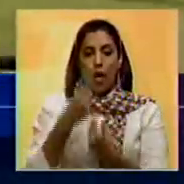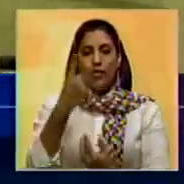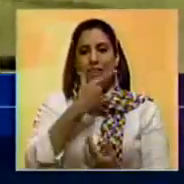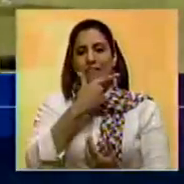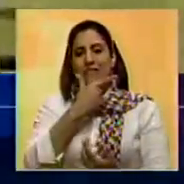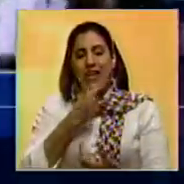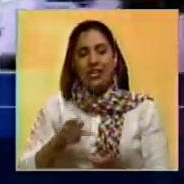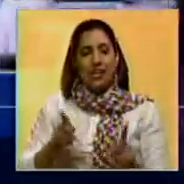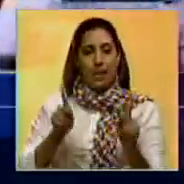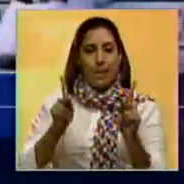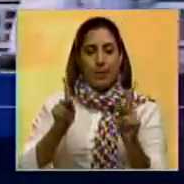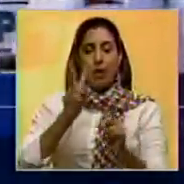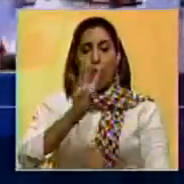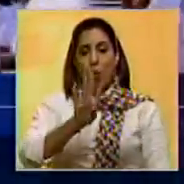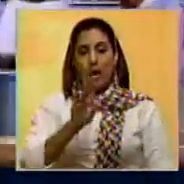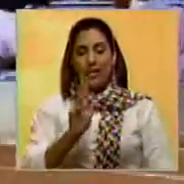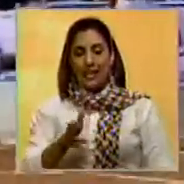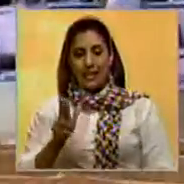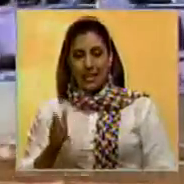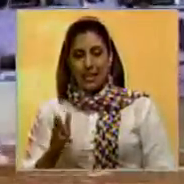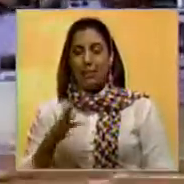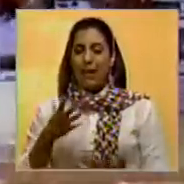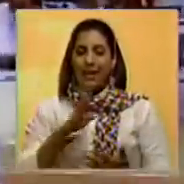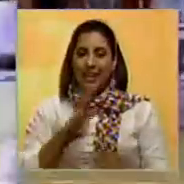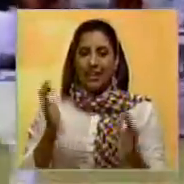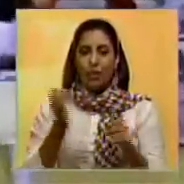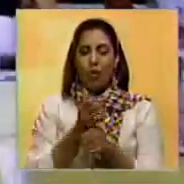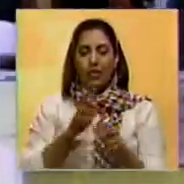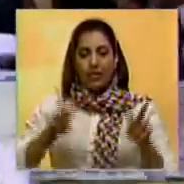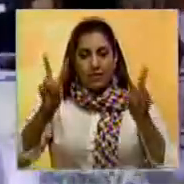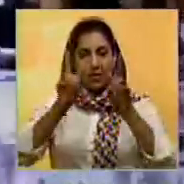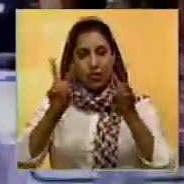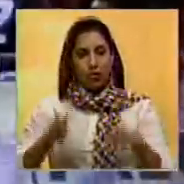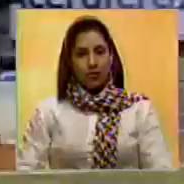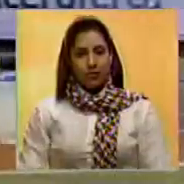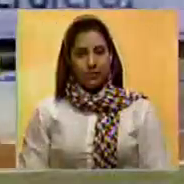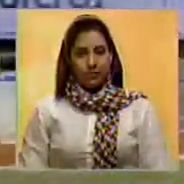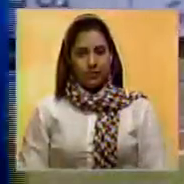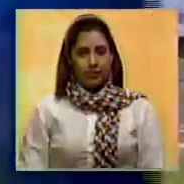sólida carrera permitida y 4 hits recibidos para llevarse la victoria.